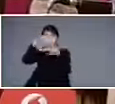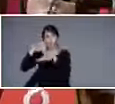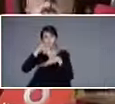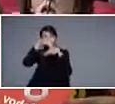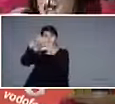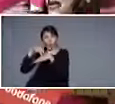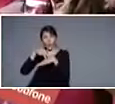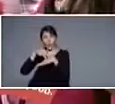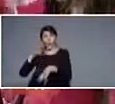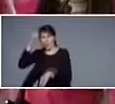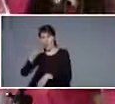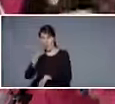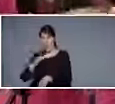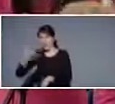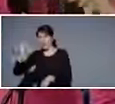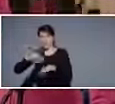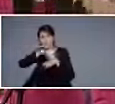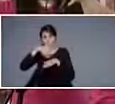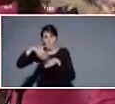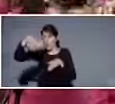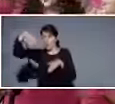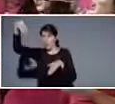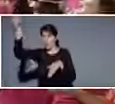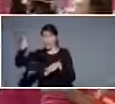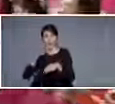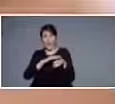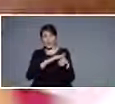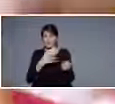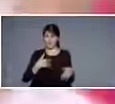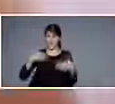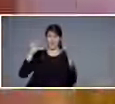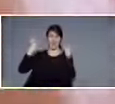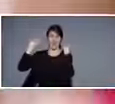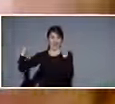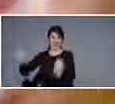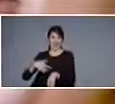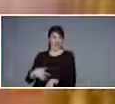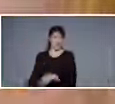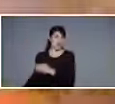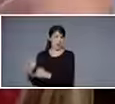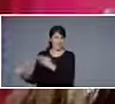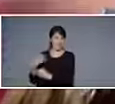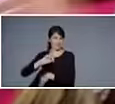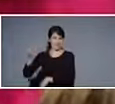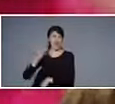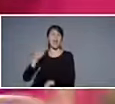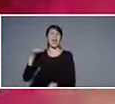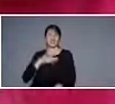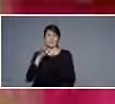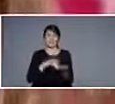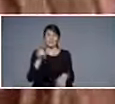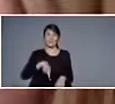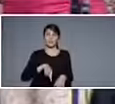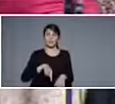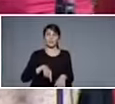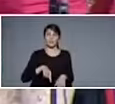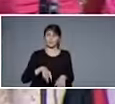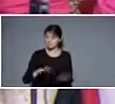genio azul que había en una lámpara famosa. ¿Dónde vas? No me la pega, que eso a mí también me